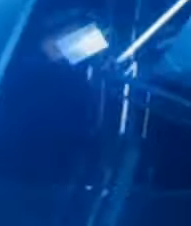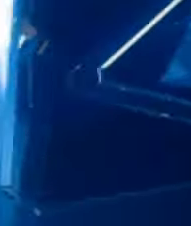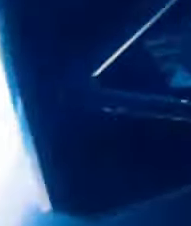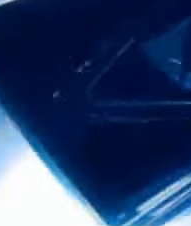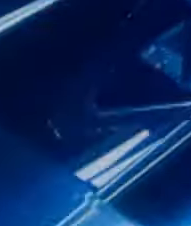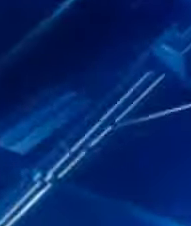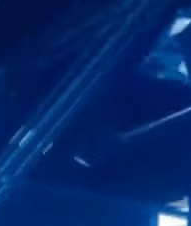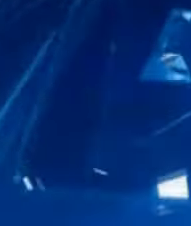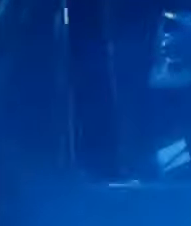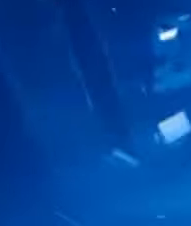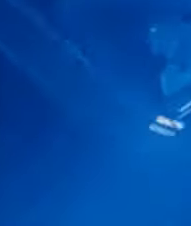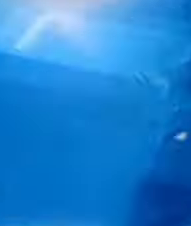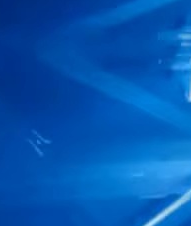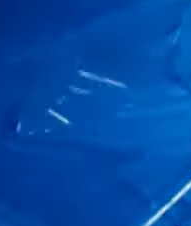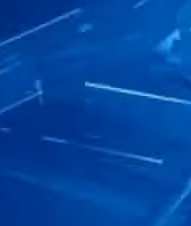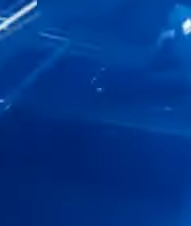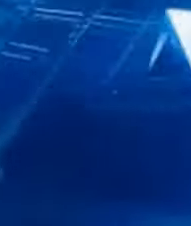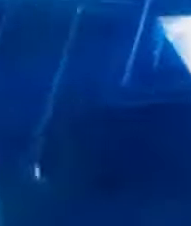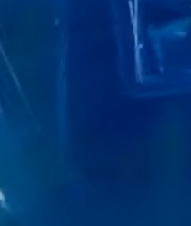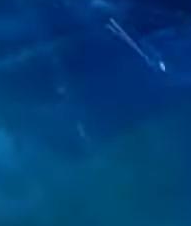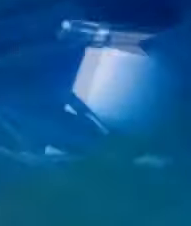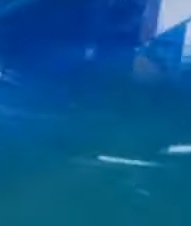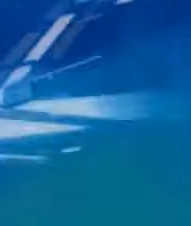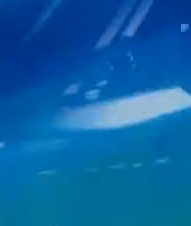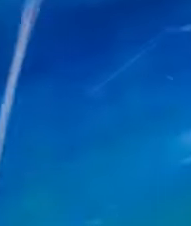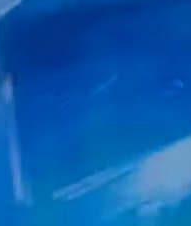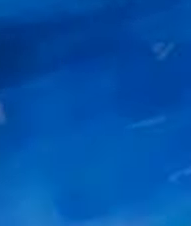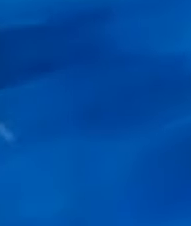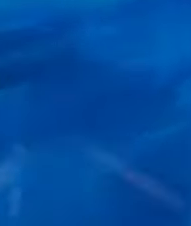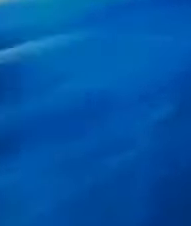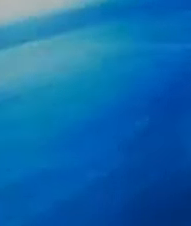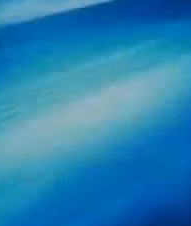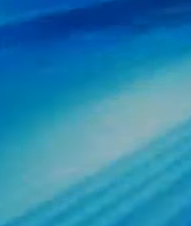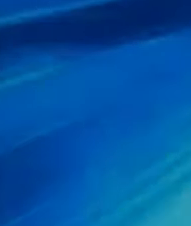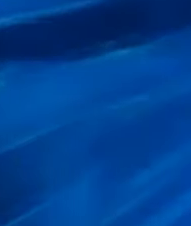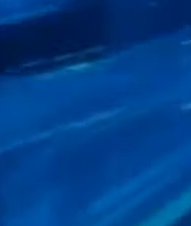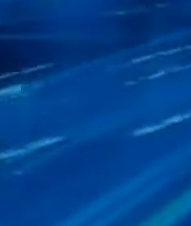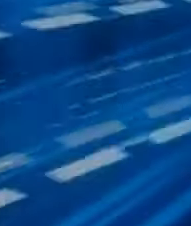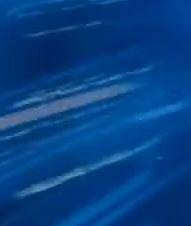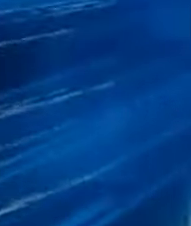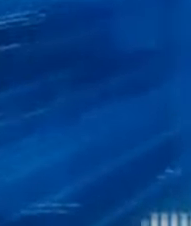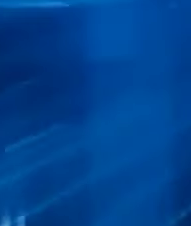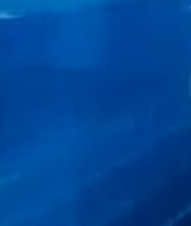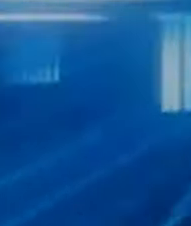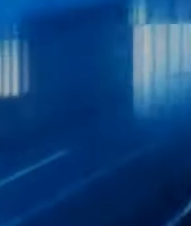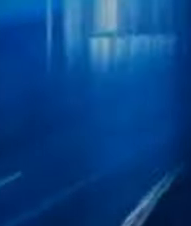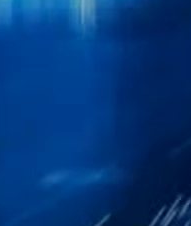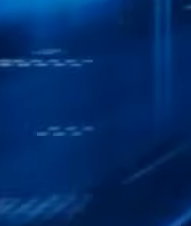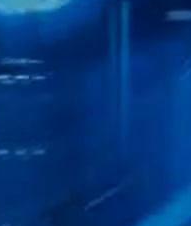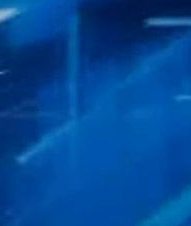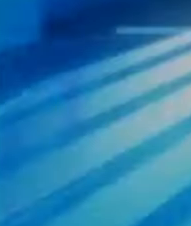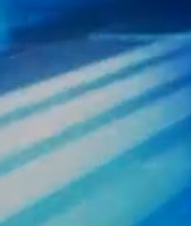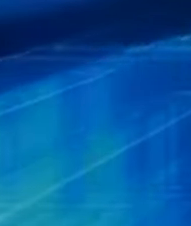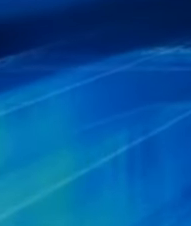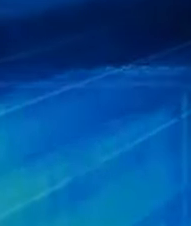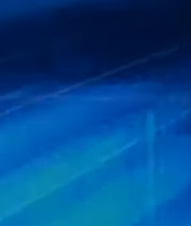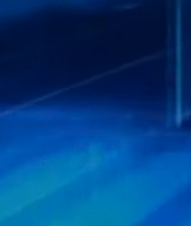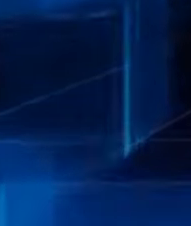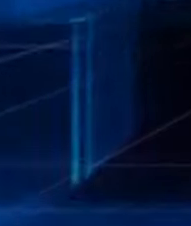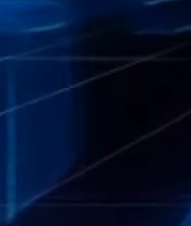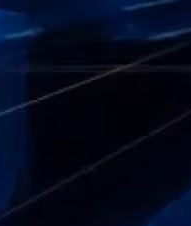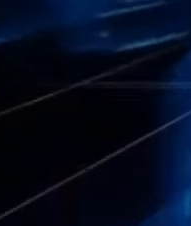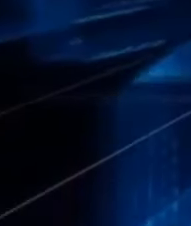que no ganó el delincuente Chema Martínez, y pues el estado de Jalisco como tal, pues